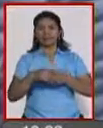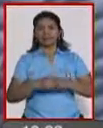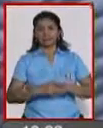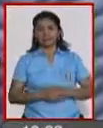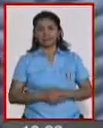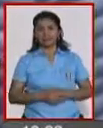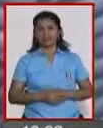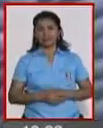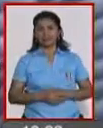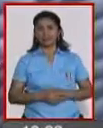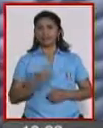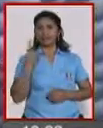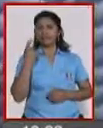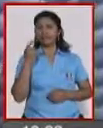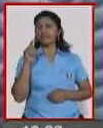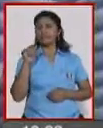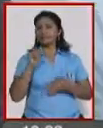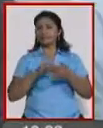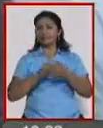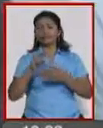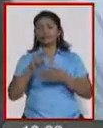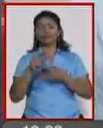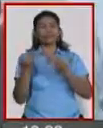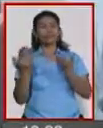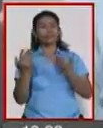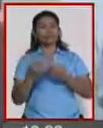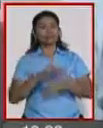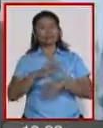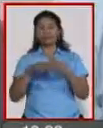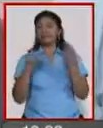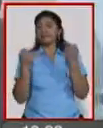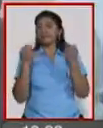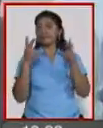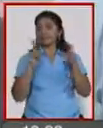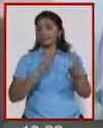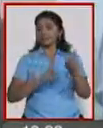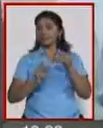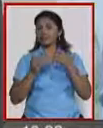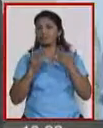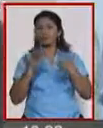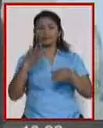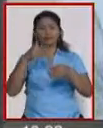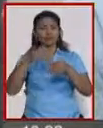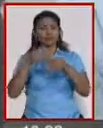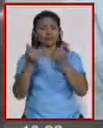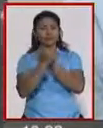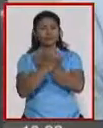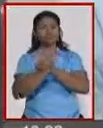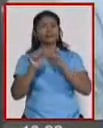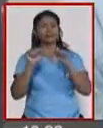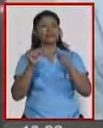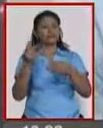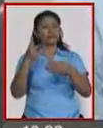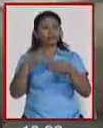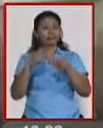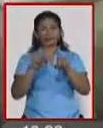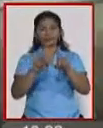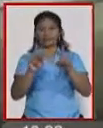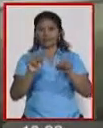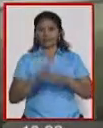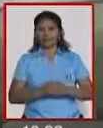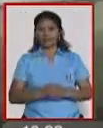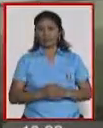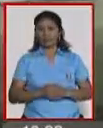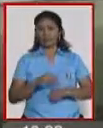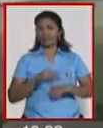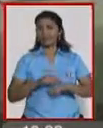tener lugar el 20 de noviembre de este año. Y esperamos que la mayor cantidad posible de entidades territoriales autónomas puedan participar en esa consulta.